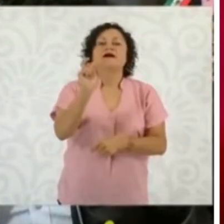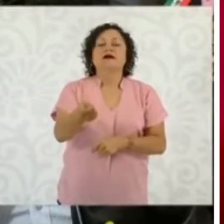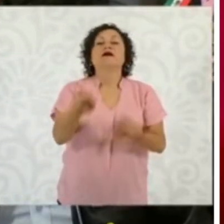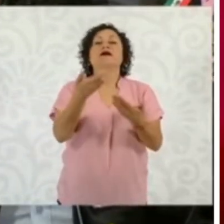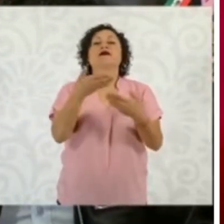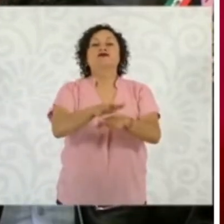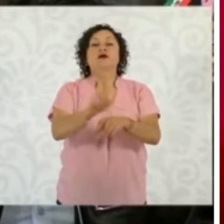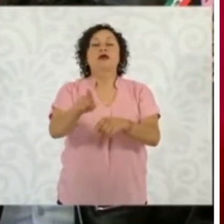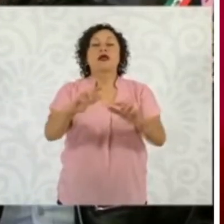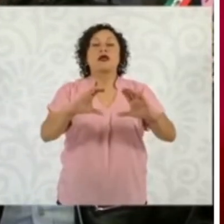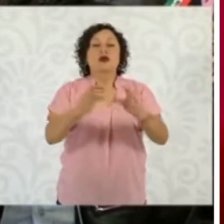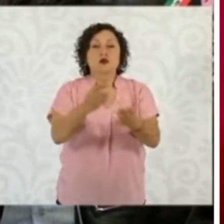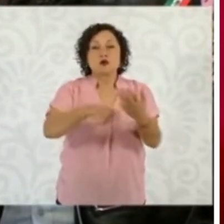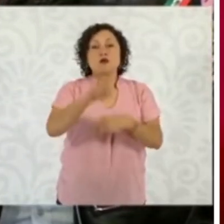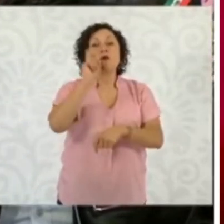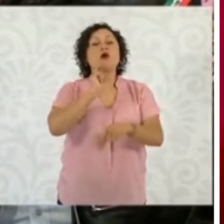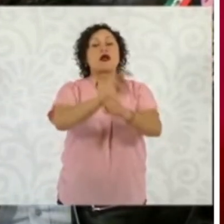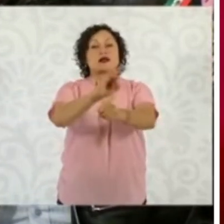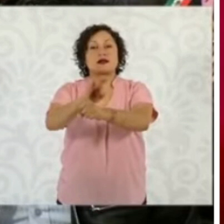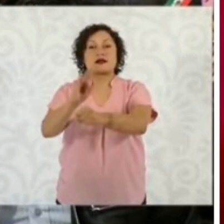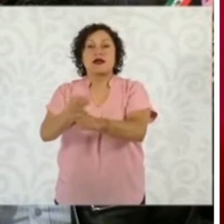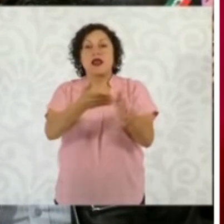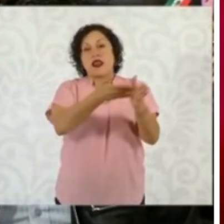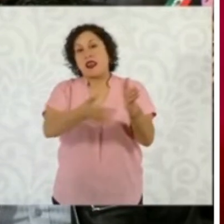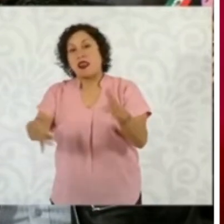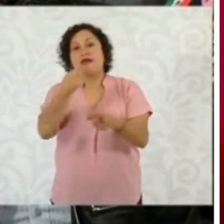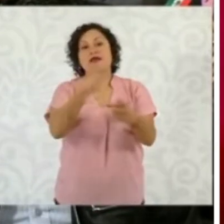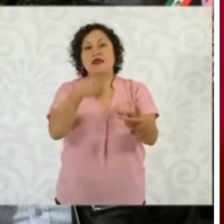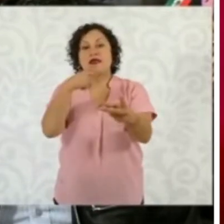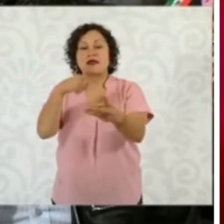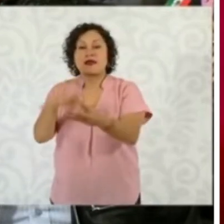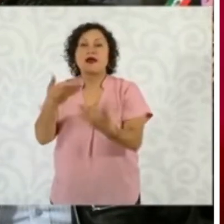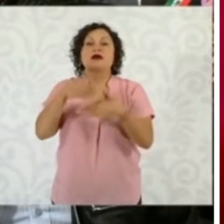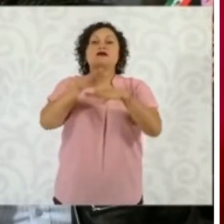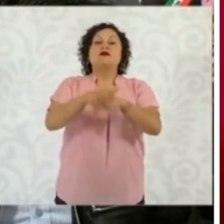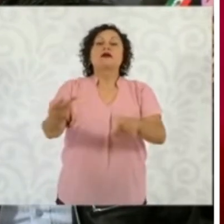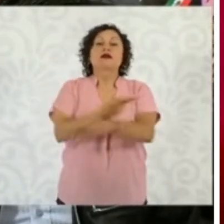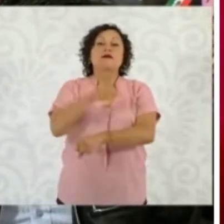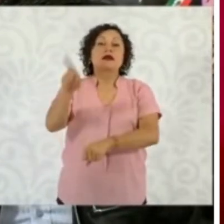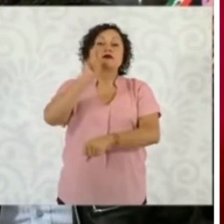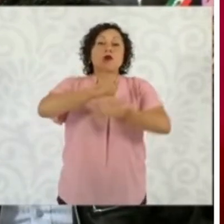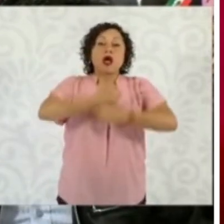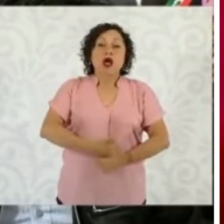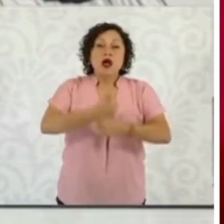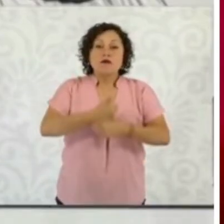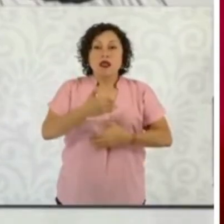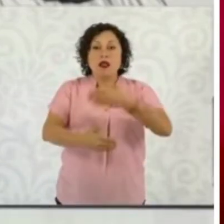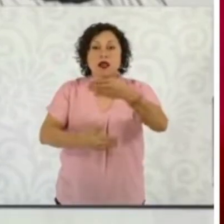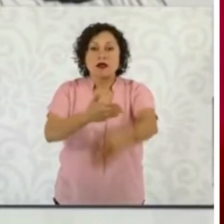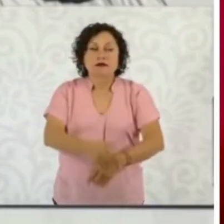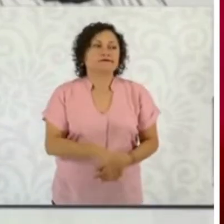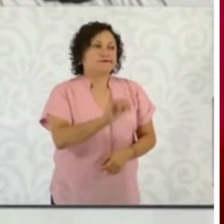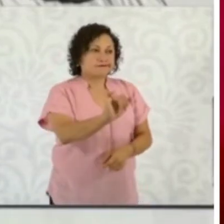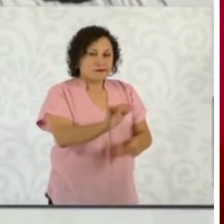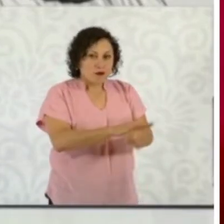temas de colectivas feministas, en torno a tema de todas las denuncias que hacen respecto de lo que vive una víctima después de que Sí, le por eso pasa dijimos algo así. que el